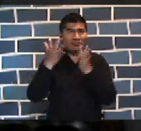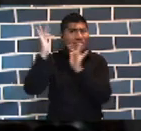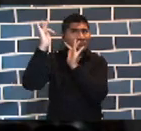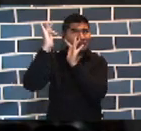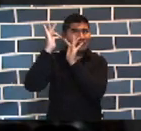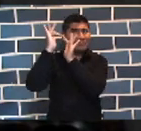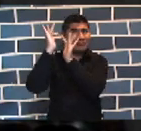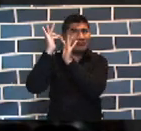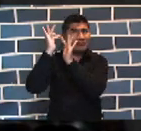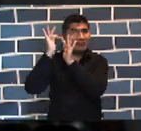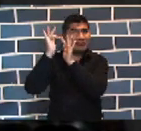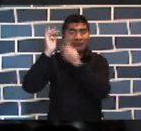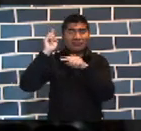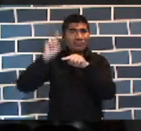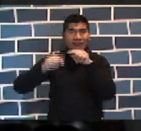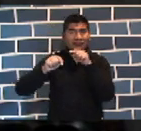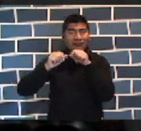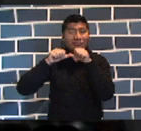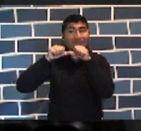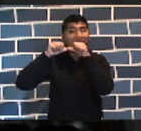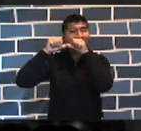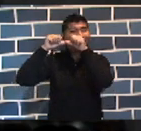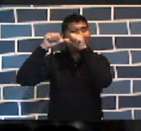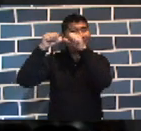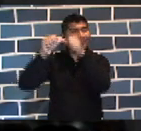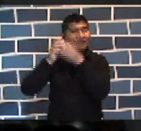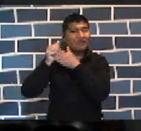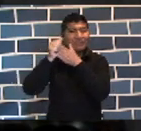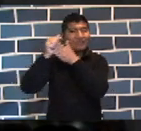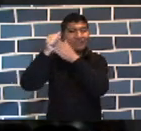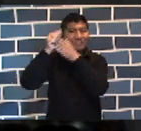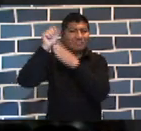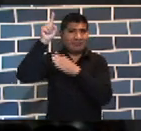haga posible el seguimiento a Cristo.